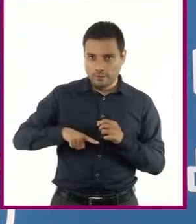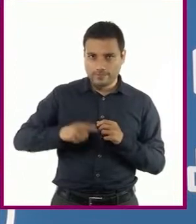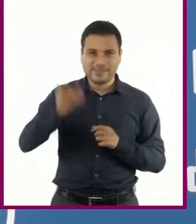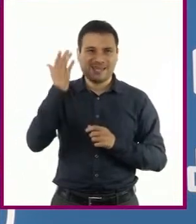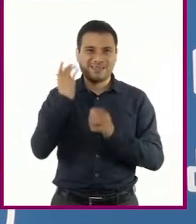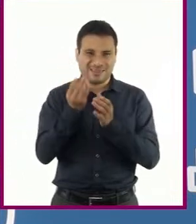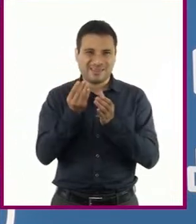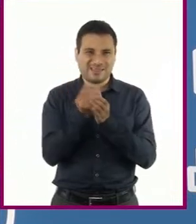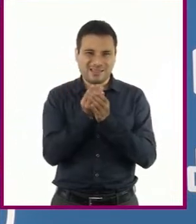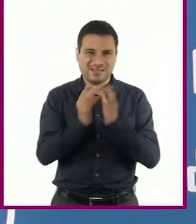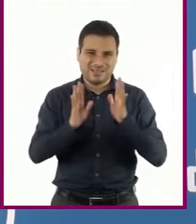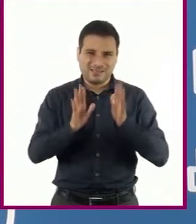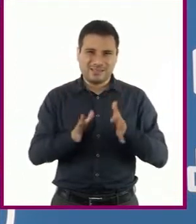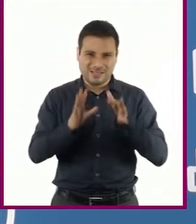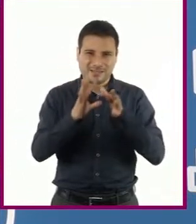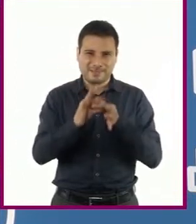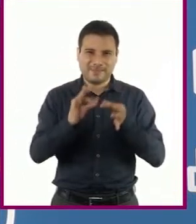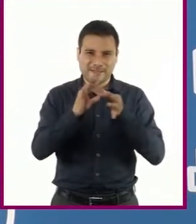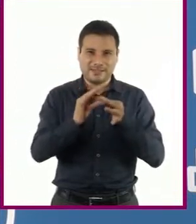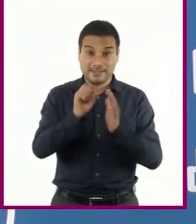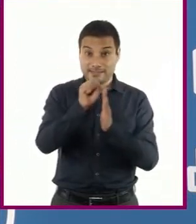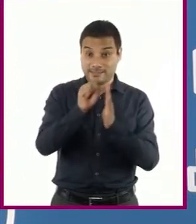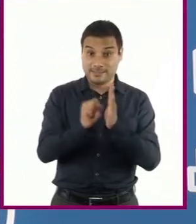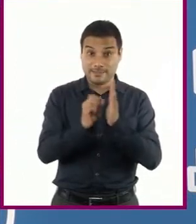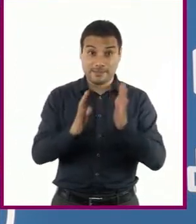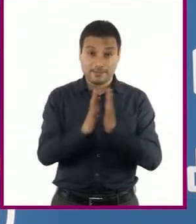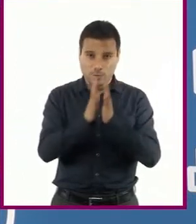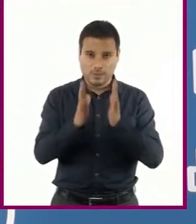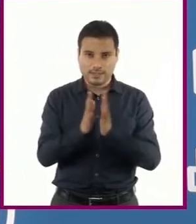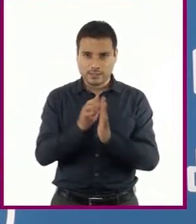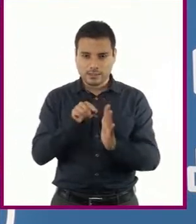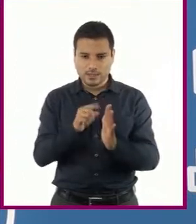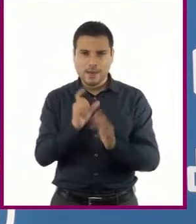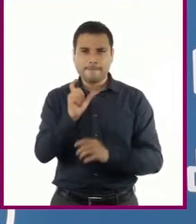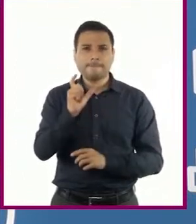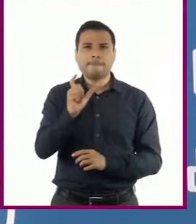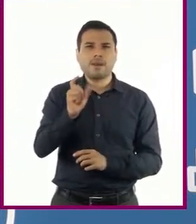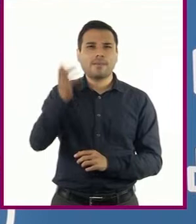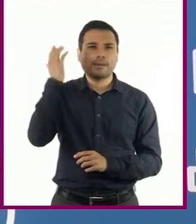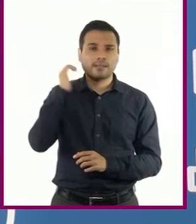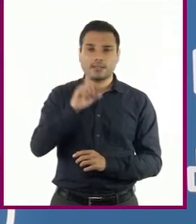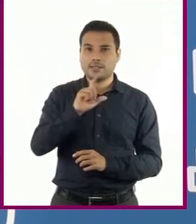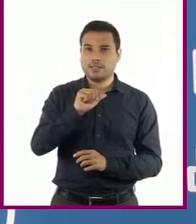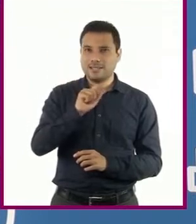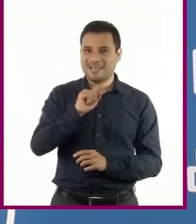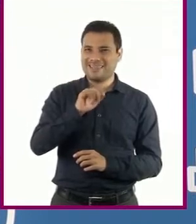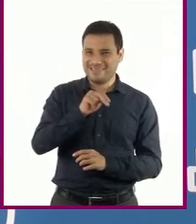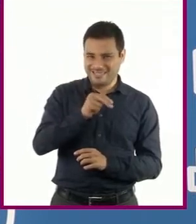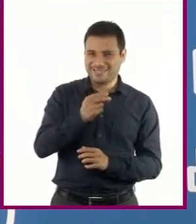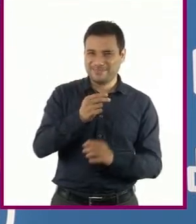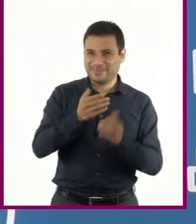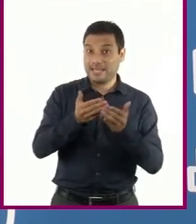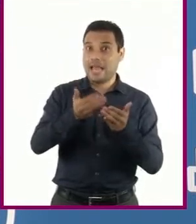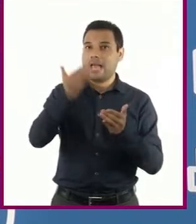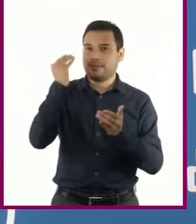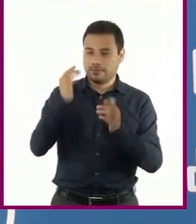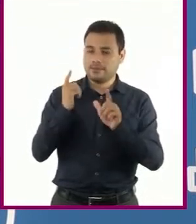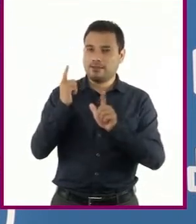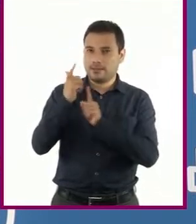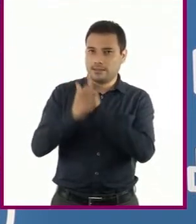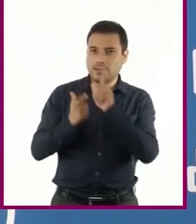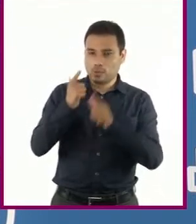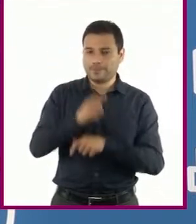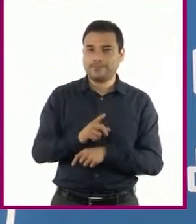sesiones anteriores, la palabra democracia proviene del latín democratia y del griego democratía, formado